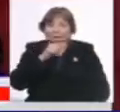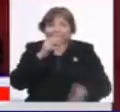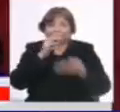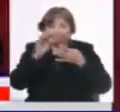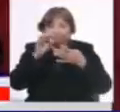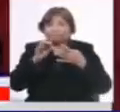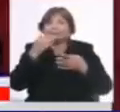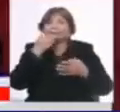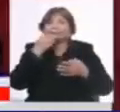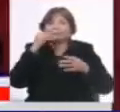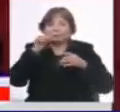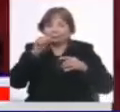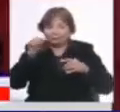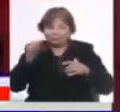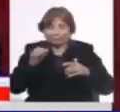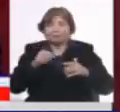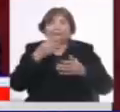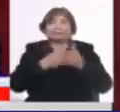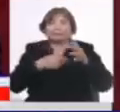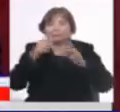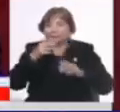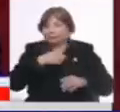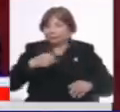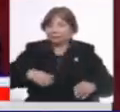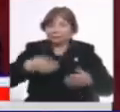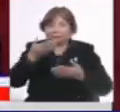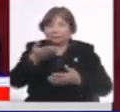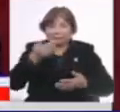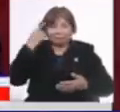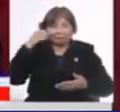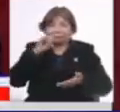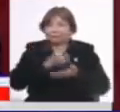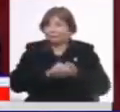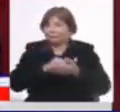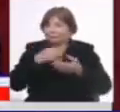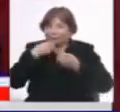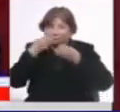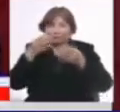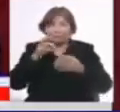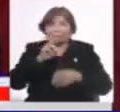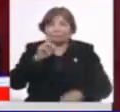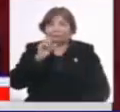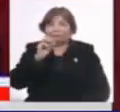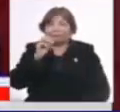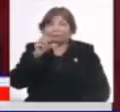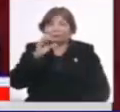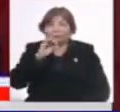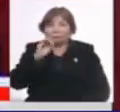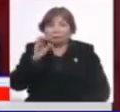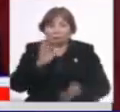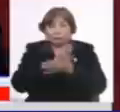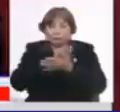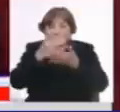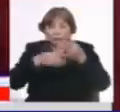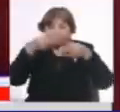determinó qué personas deben ir a esa comisión. Y el ministro se limitó a expedir la resolución respectiva,